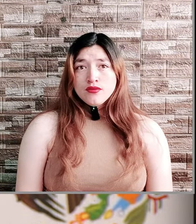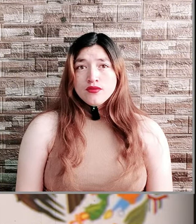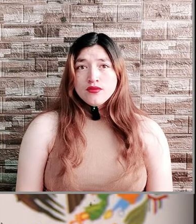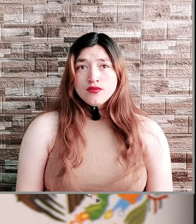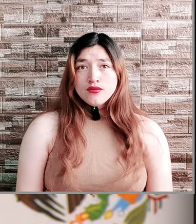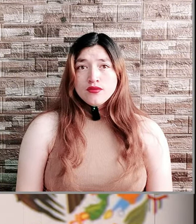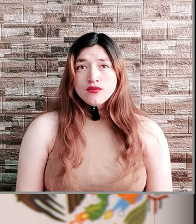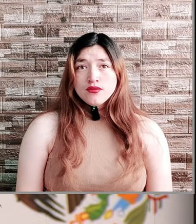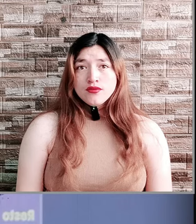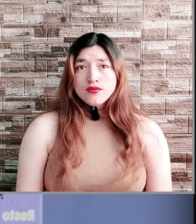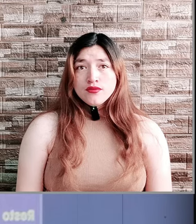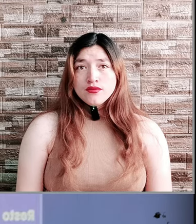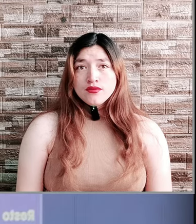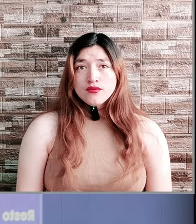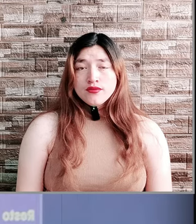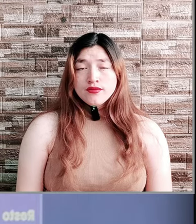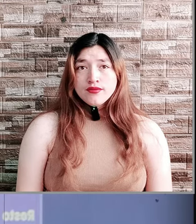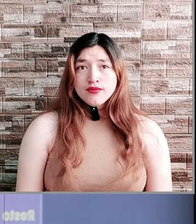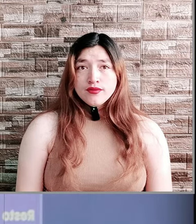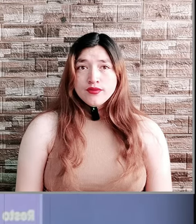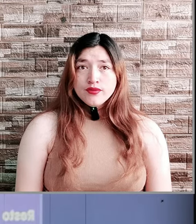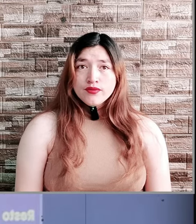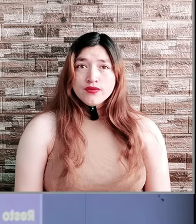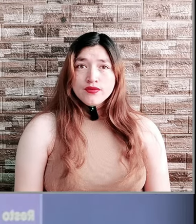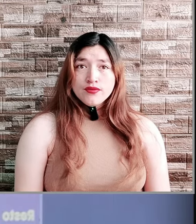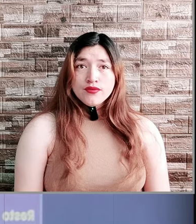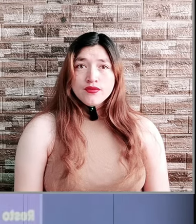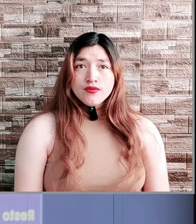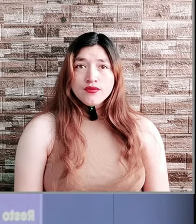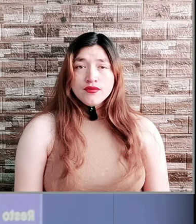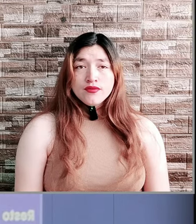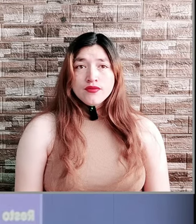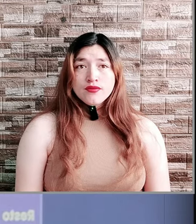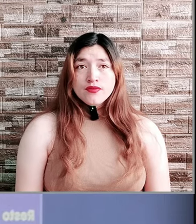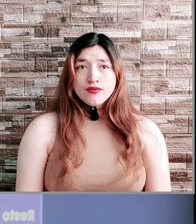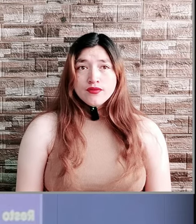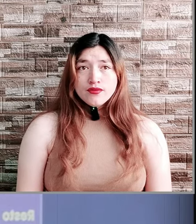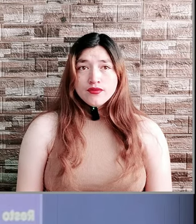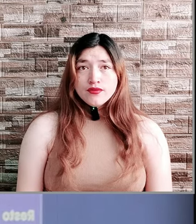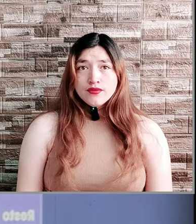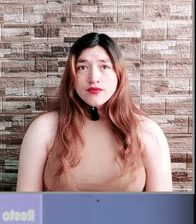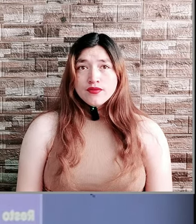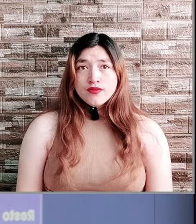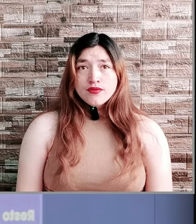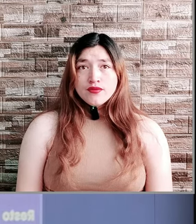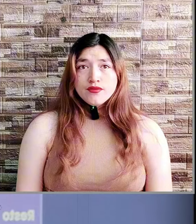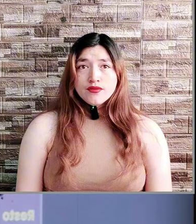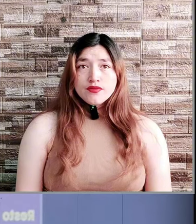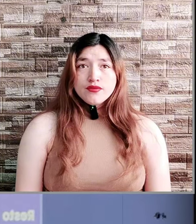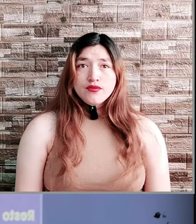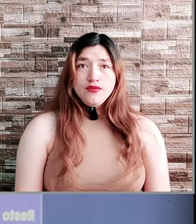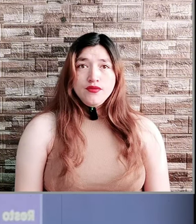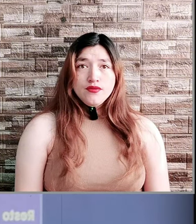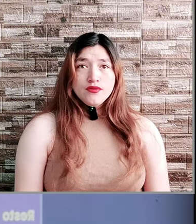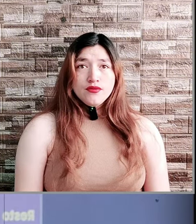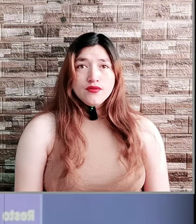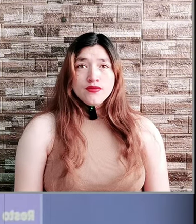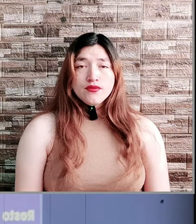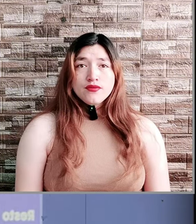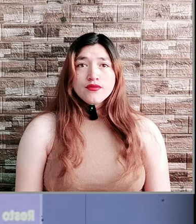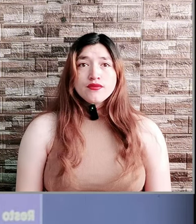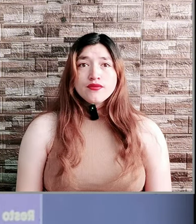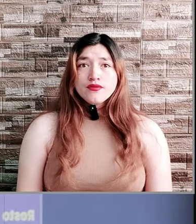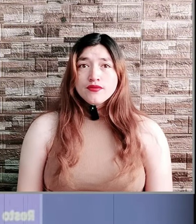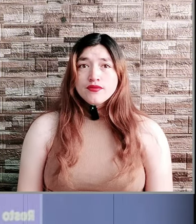de inversión extranjera, inversión nacional, en varias áreas y varios sectores. Es parte de lo que